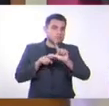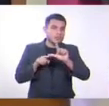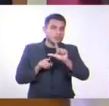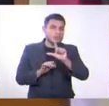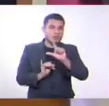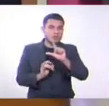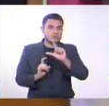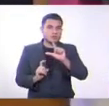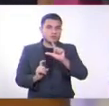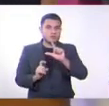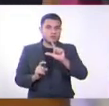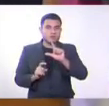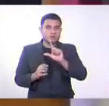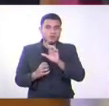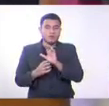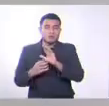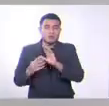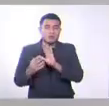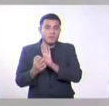x sub 1 al cuadrado.